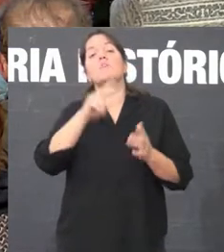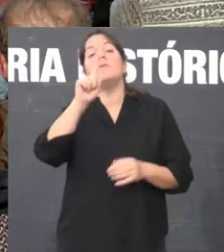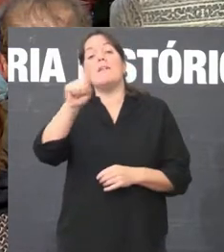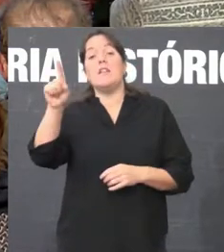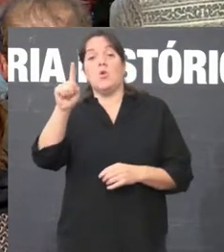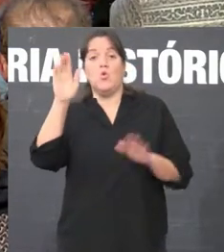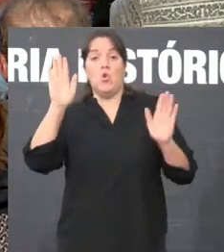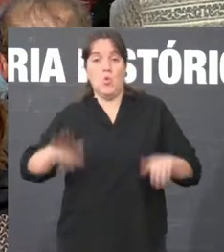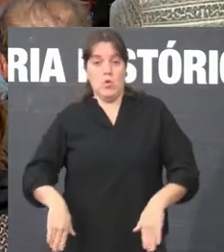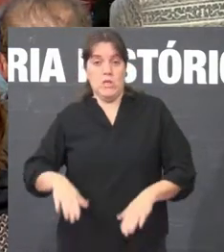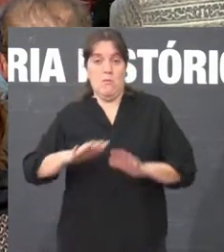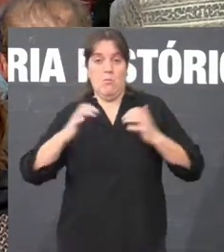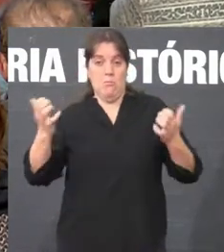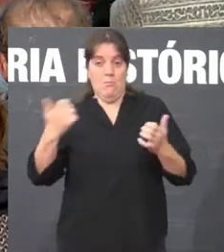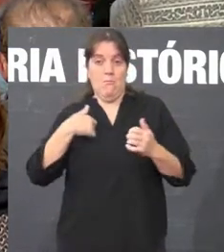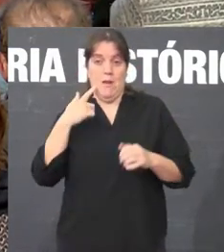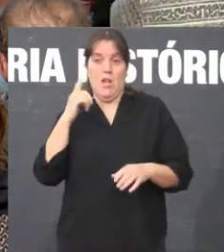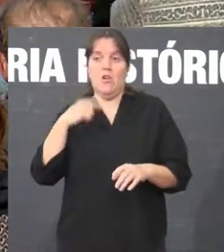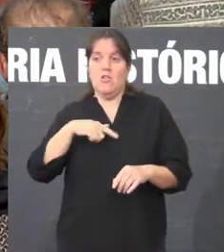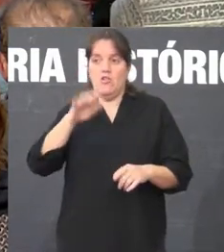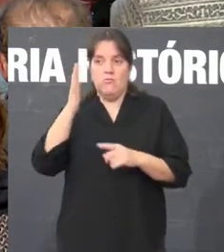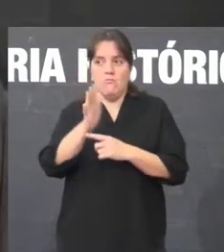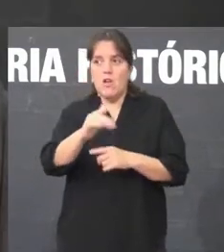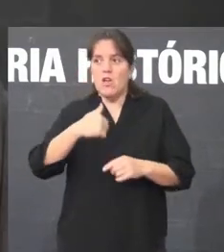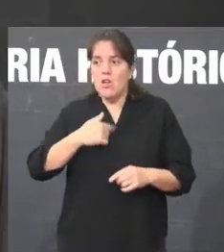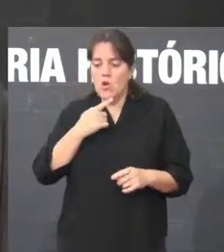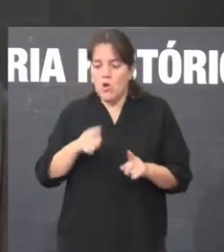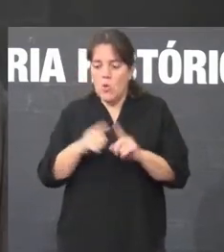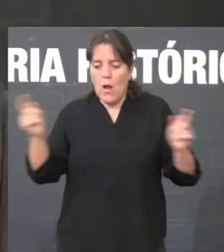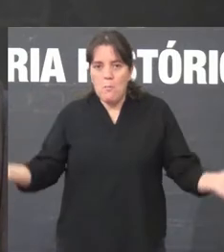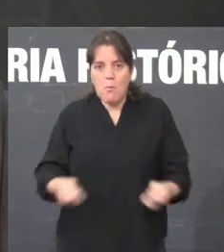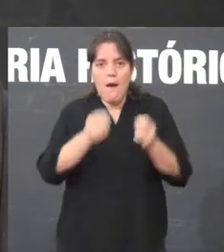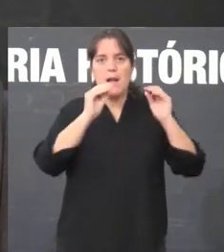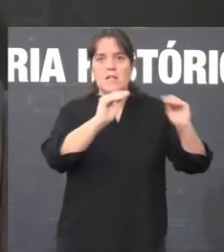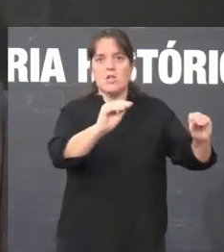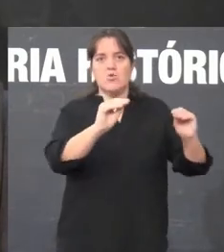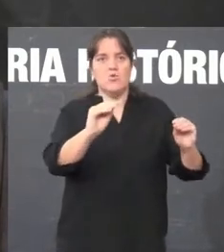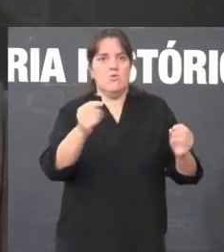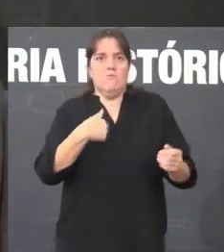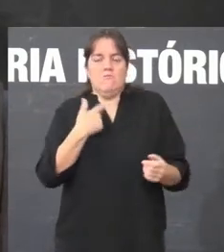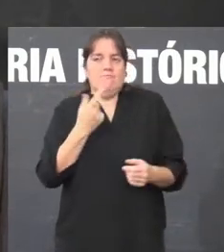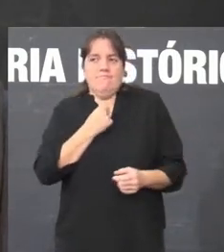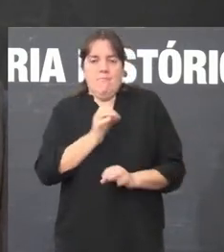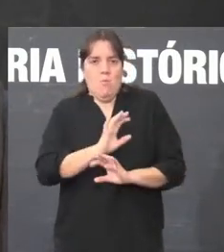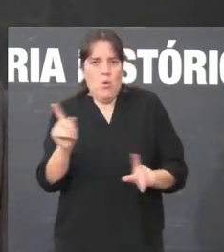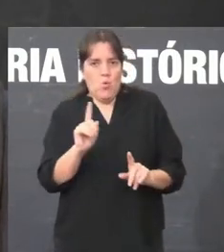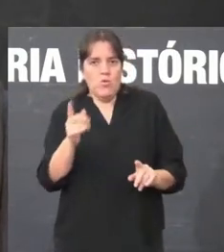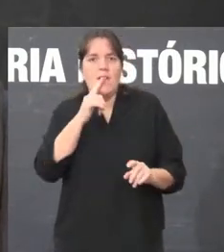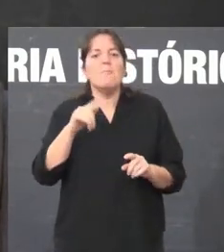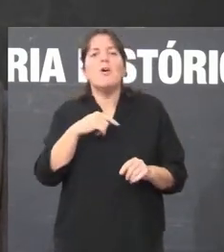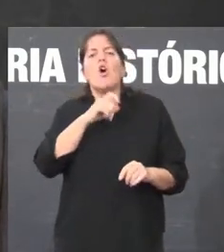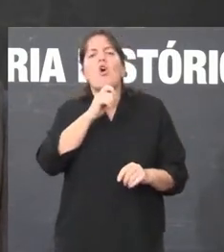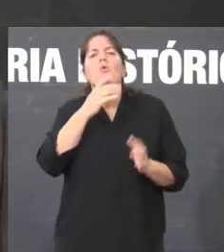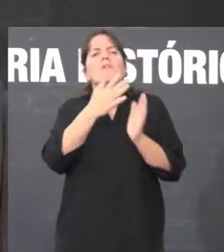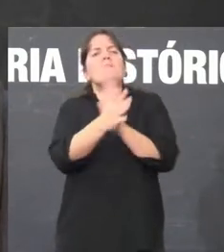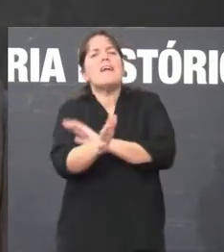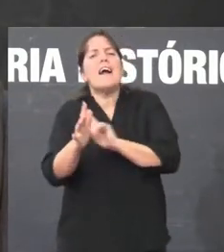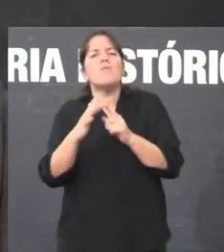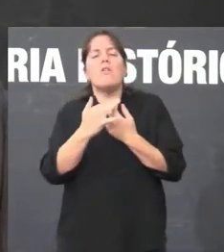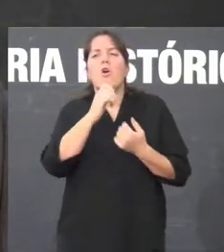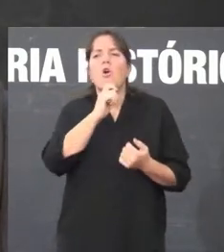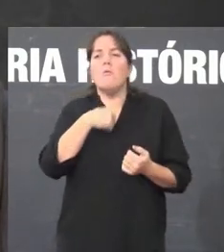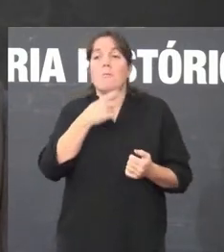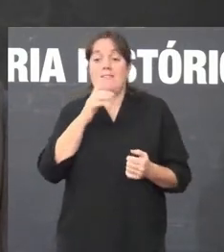se lembrades. Eu, que non teño afán de facerlles propaganda, pero creo que para situarnos un pouco, que ademais ven moi o